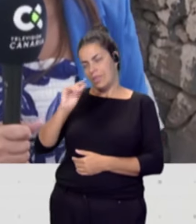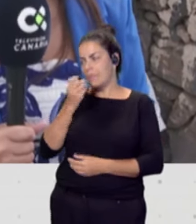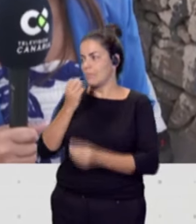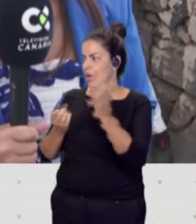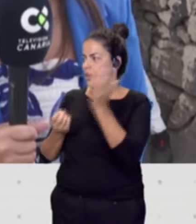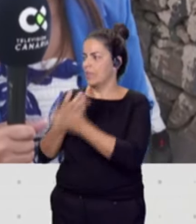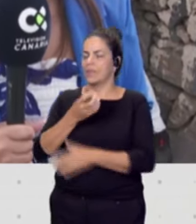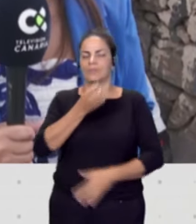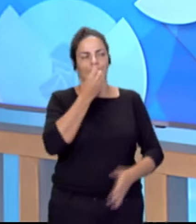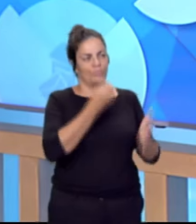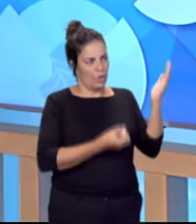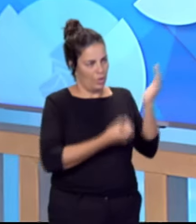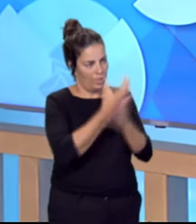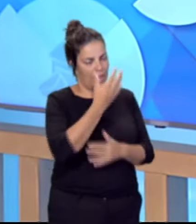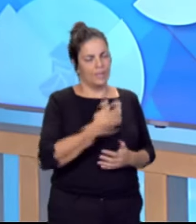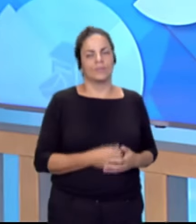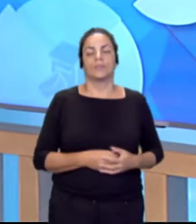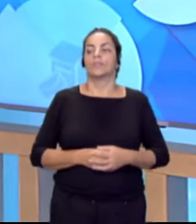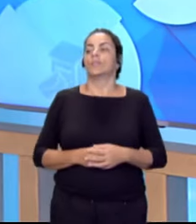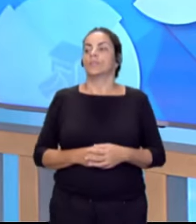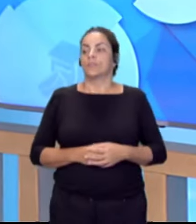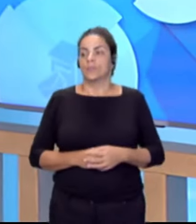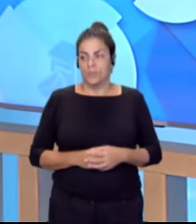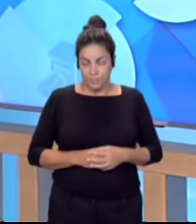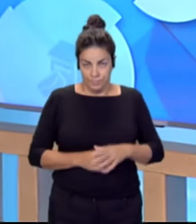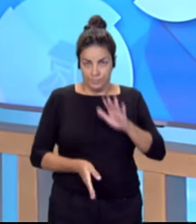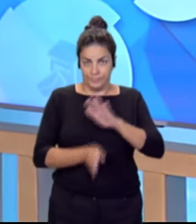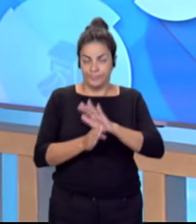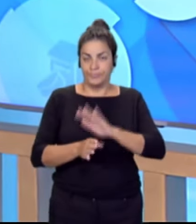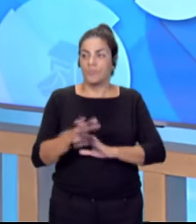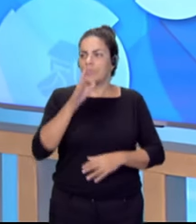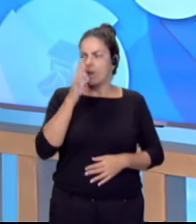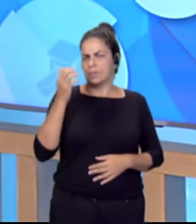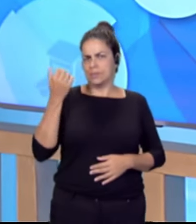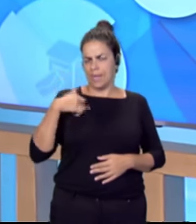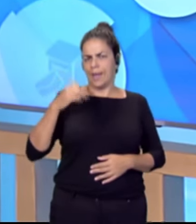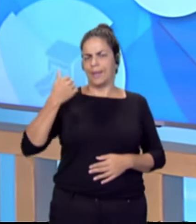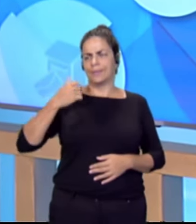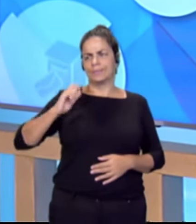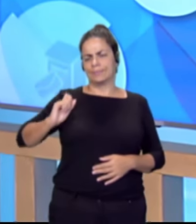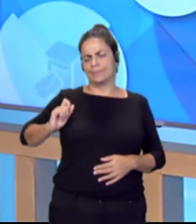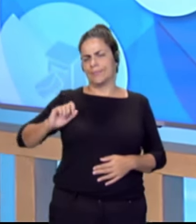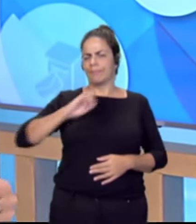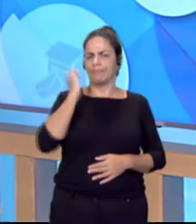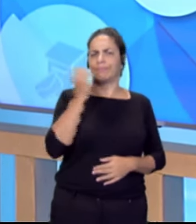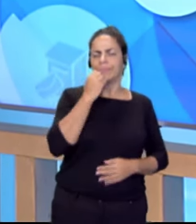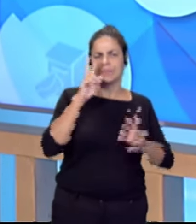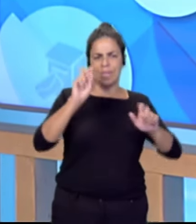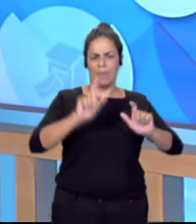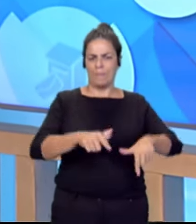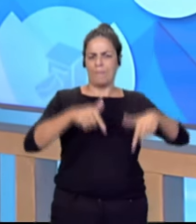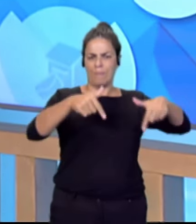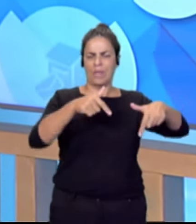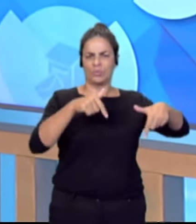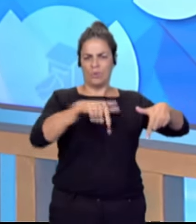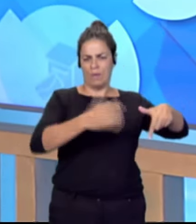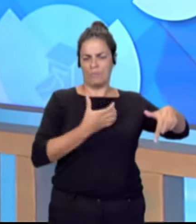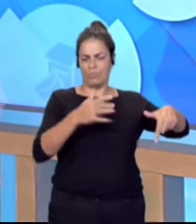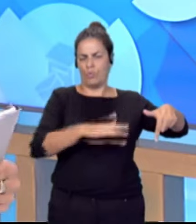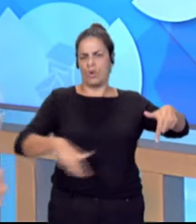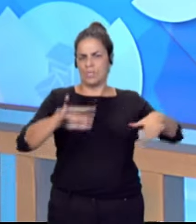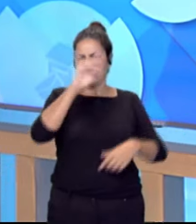Buenos días. Y seguimos porque ya es habitual la queja sobre la basura en varios municipios de las